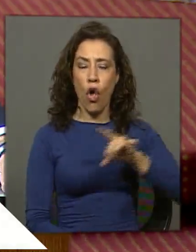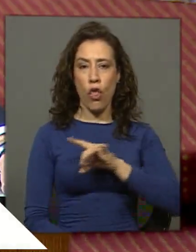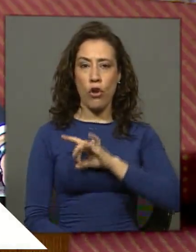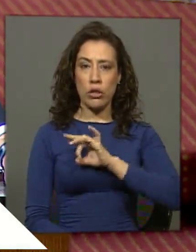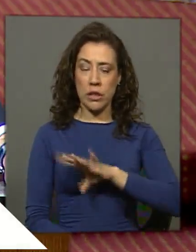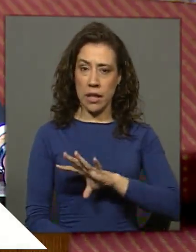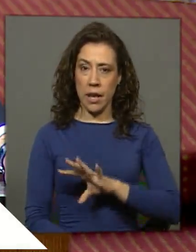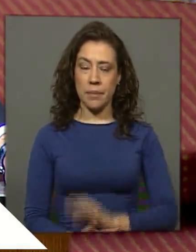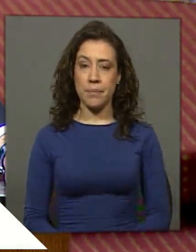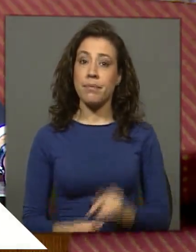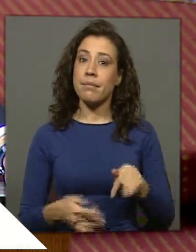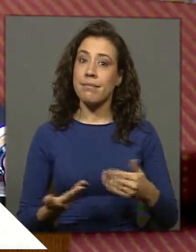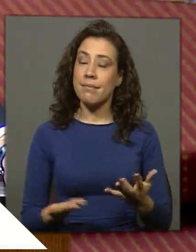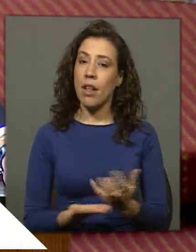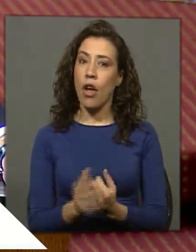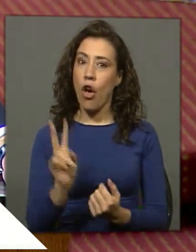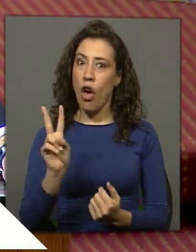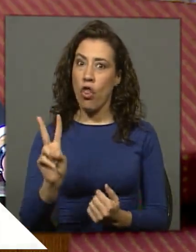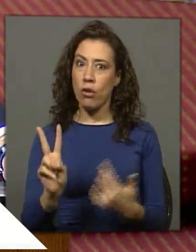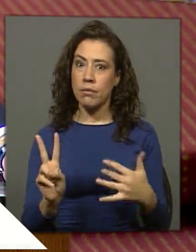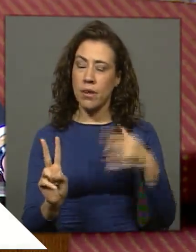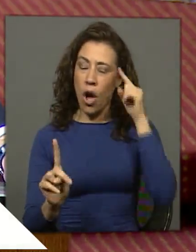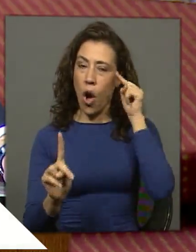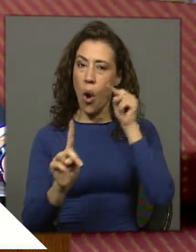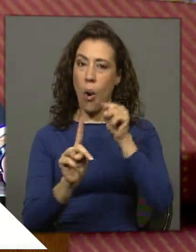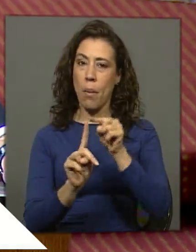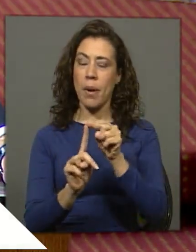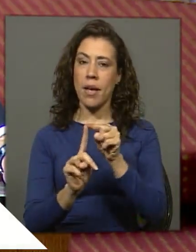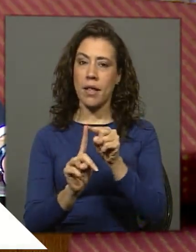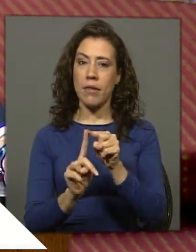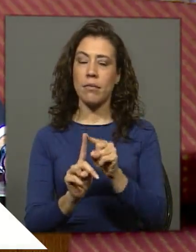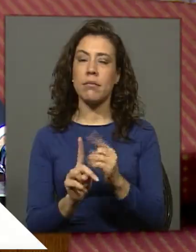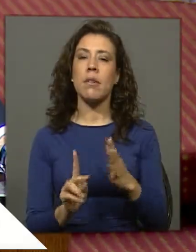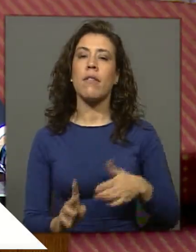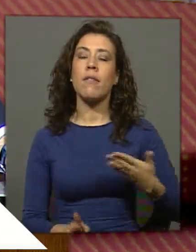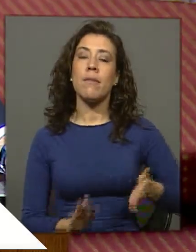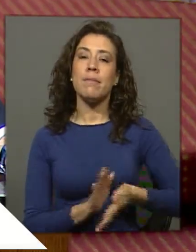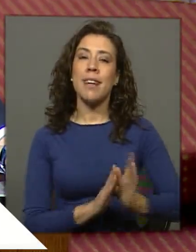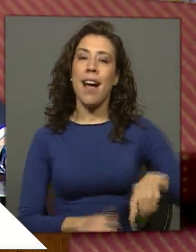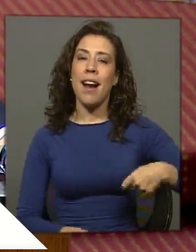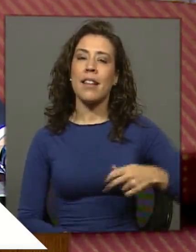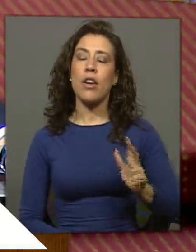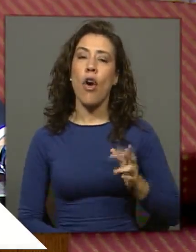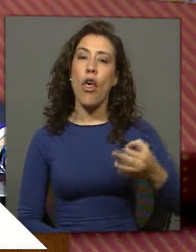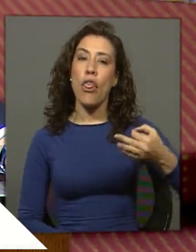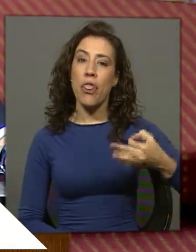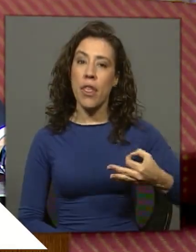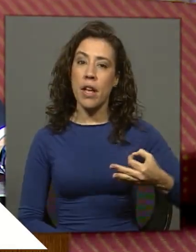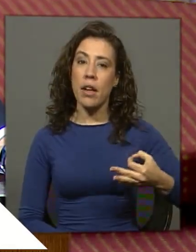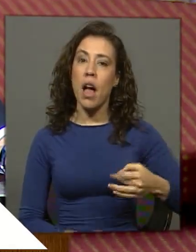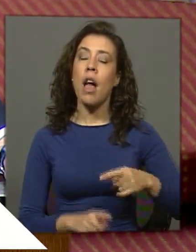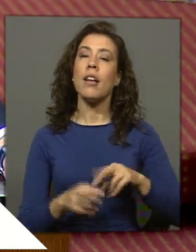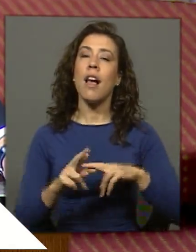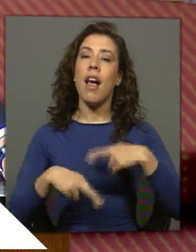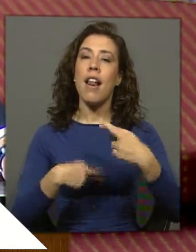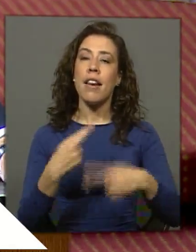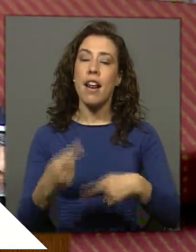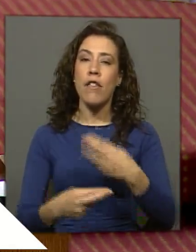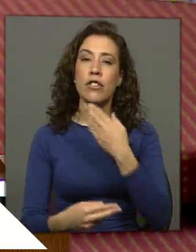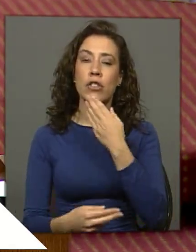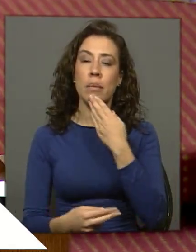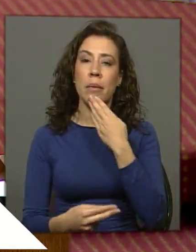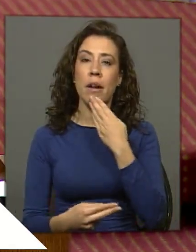Con esto logramos dos grandes objetivos como lo son un retiro digno y por otro lado la renovación del sector